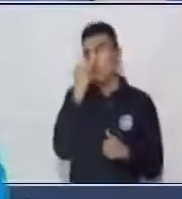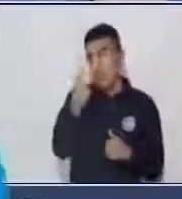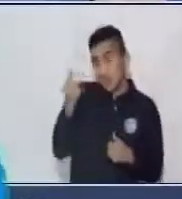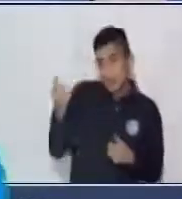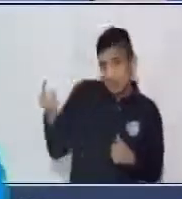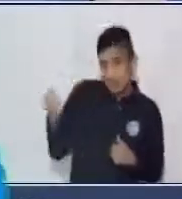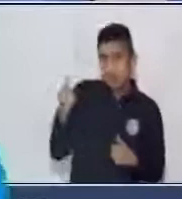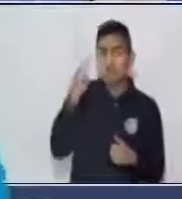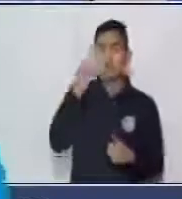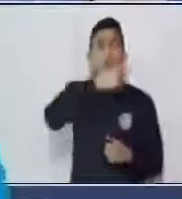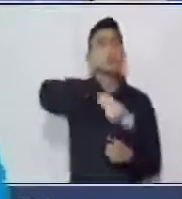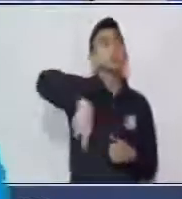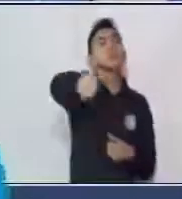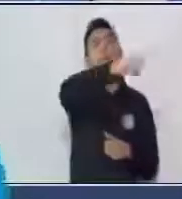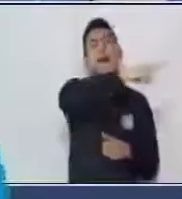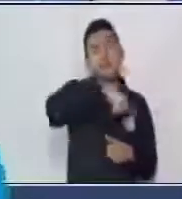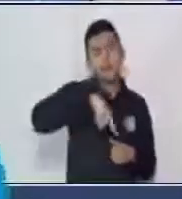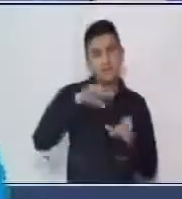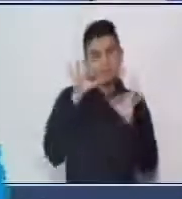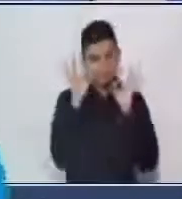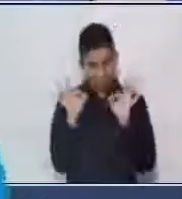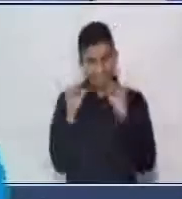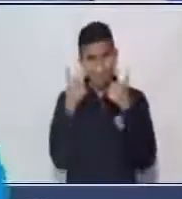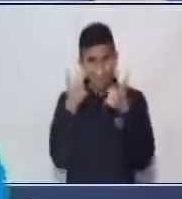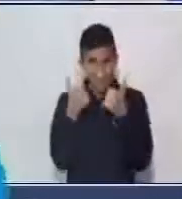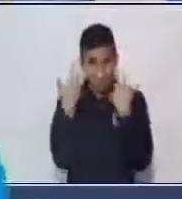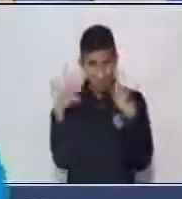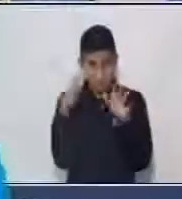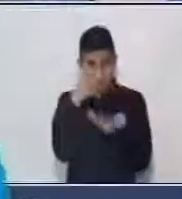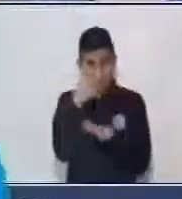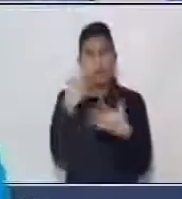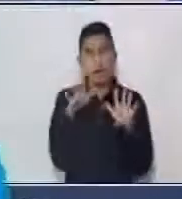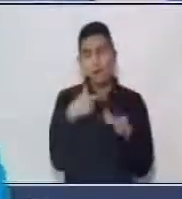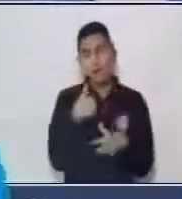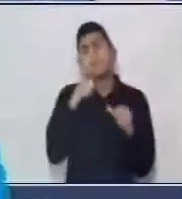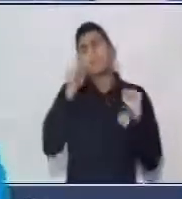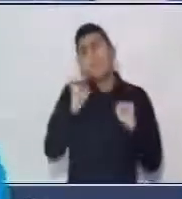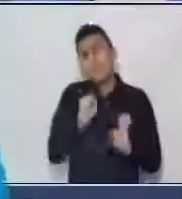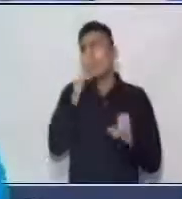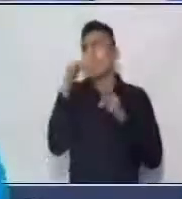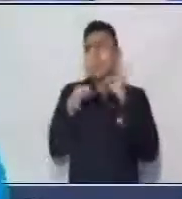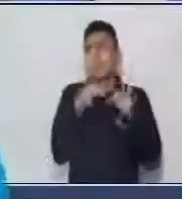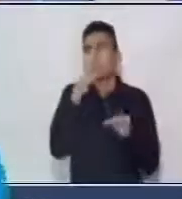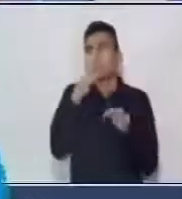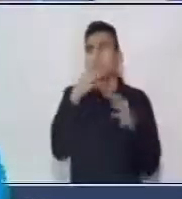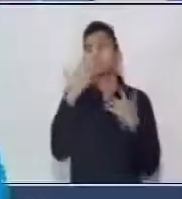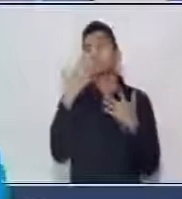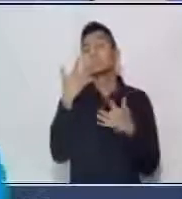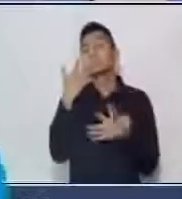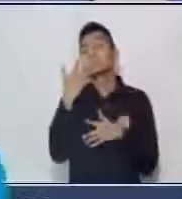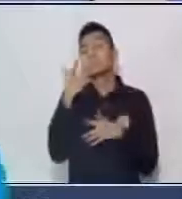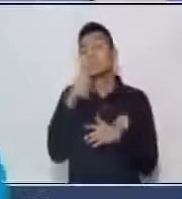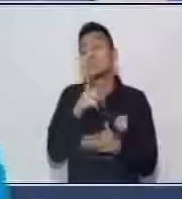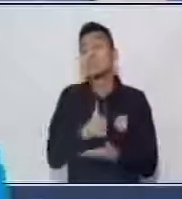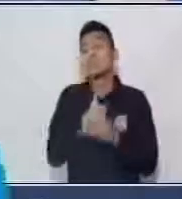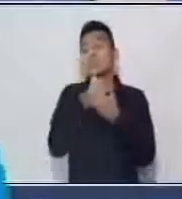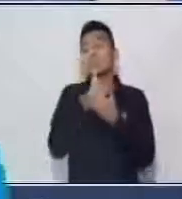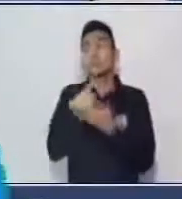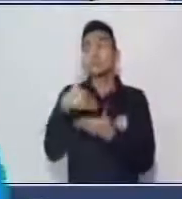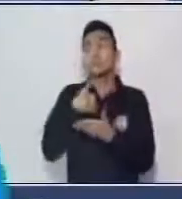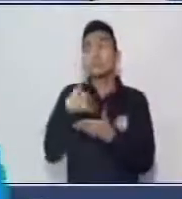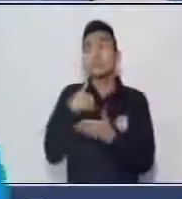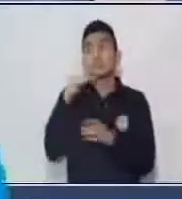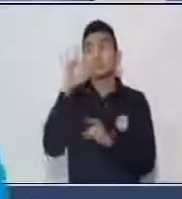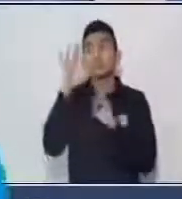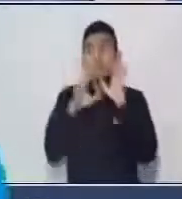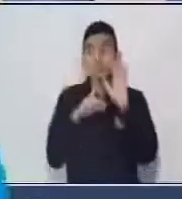ustedes, perfecto, desde allí ya lo tienen. Entonces podría decir que también esto les ayuda a determinar en